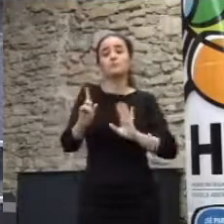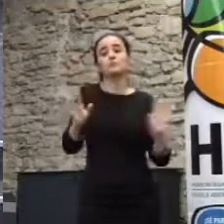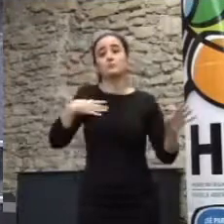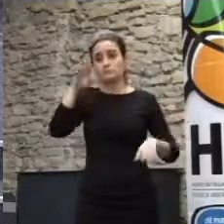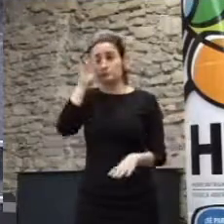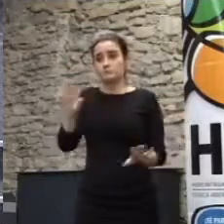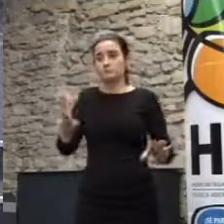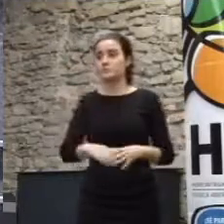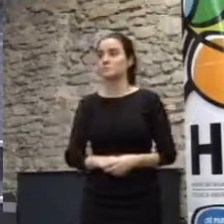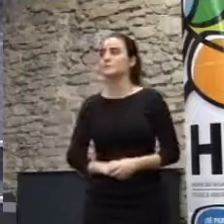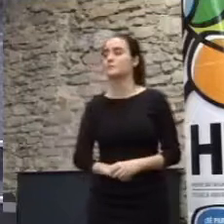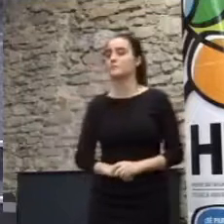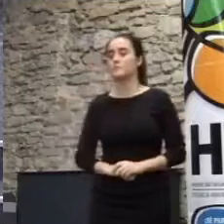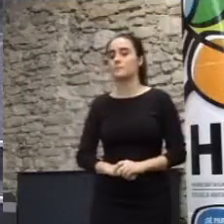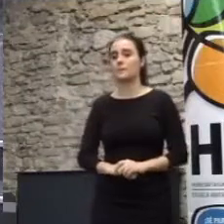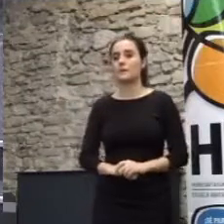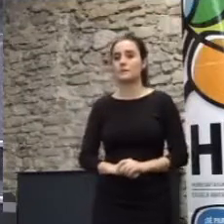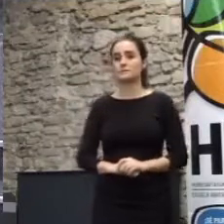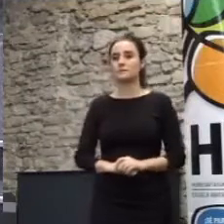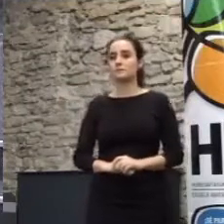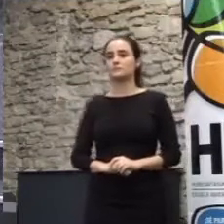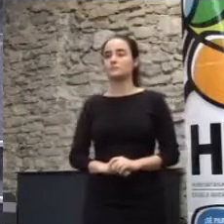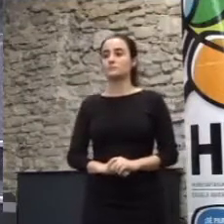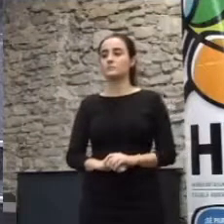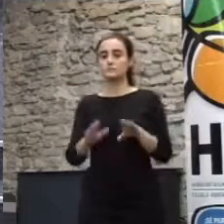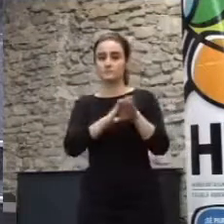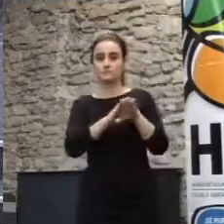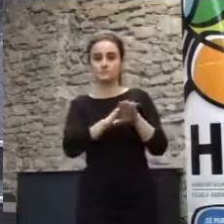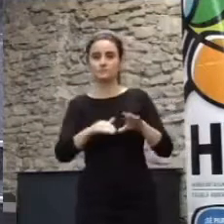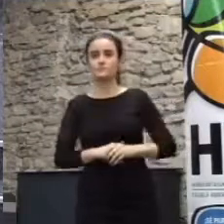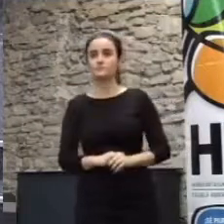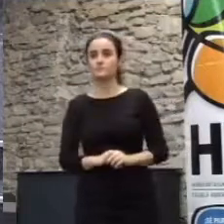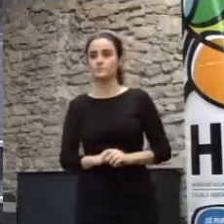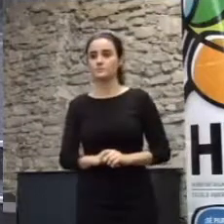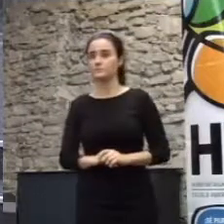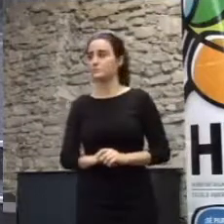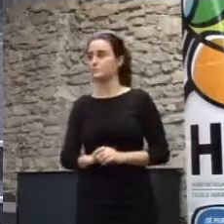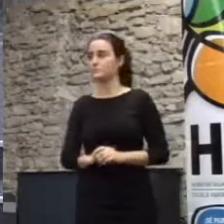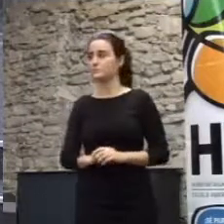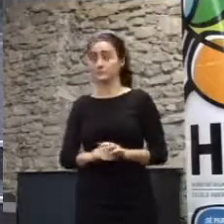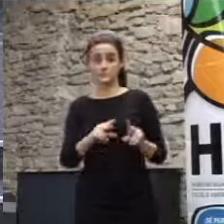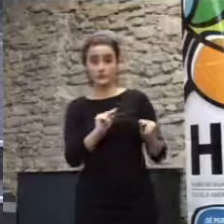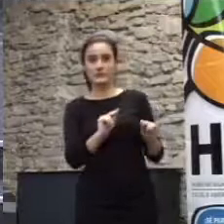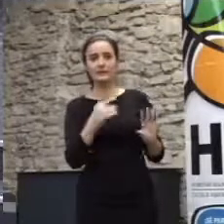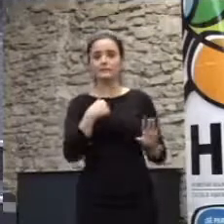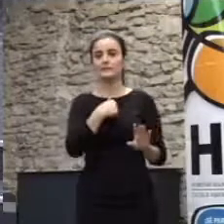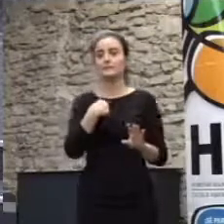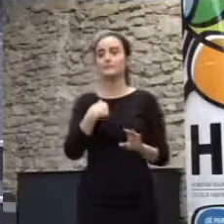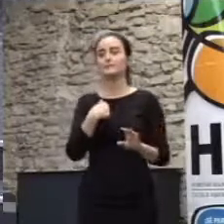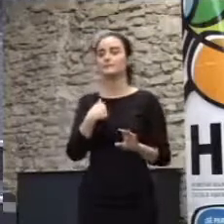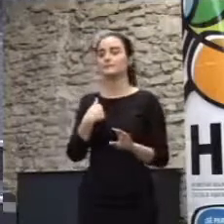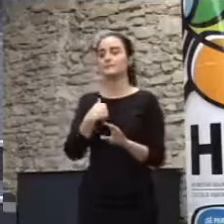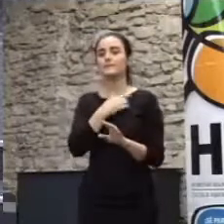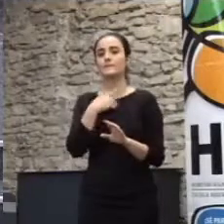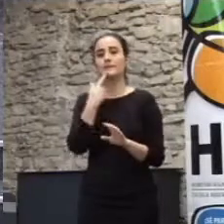simplemente... Sí, yo además creo que lo comparto. Perdona, Héctor, perdona. Asco, sí, sí, bueno. No, yo creía, quiero